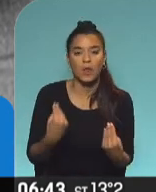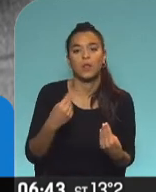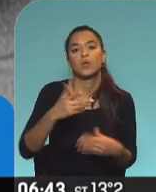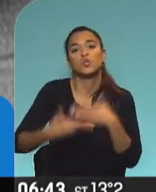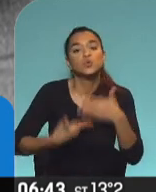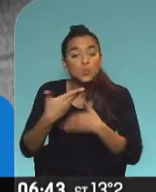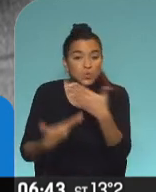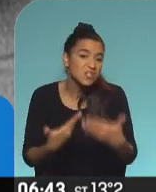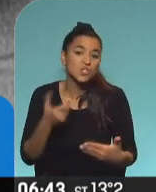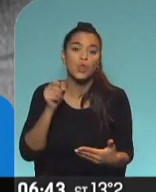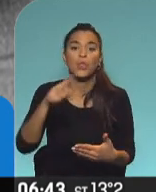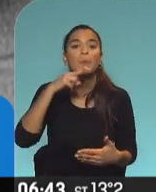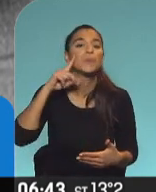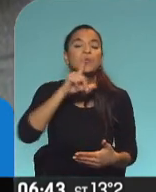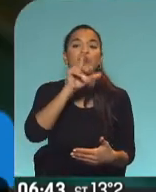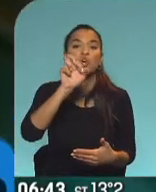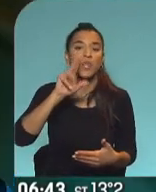sucesos de vitoria